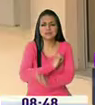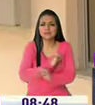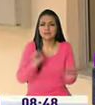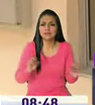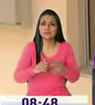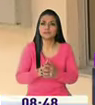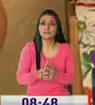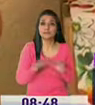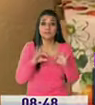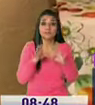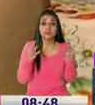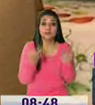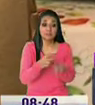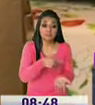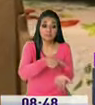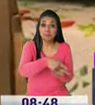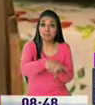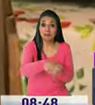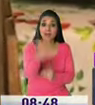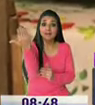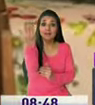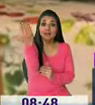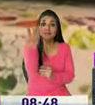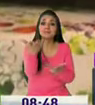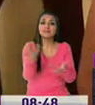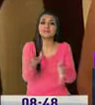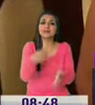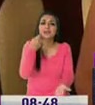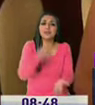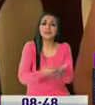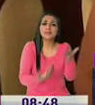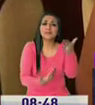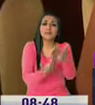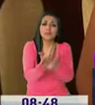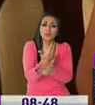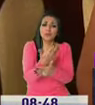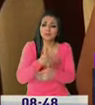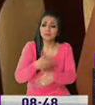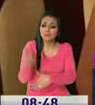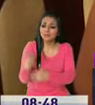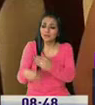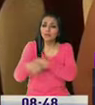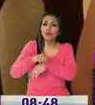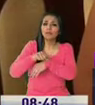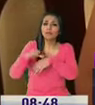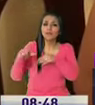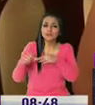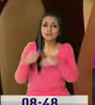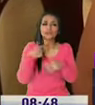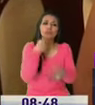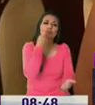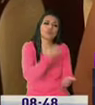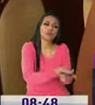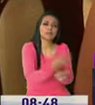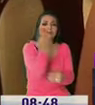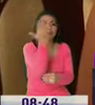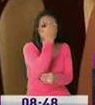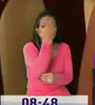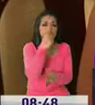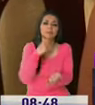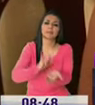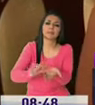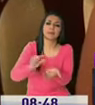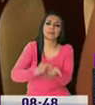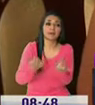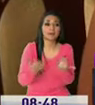ni siquiera había empezado a pagar la primera letra del televisor. Y por la niña que tiene aquí la operación, esa casa de televisión para ir pagando poco a poco, pero ahora para que me venga y